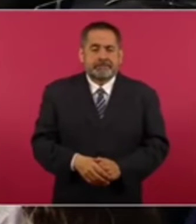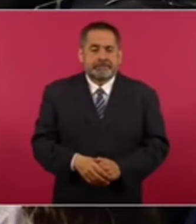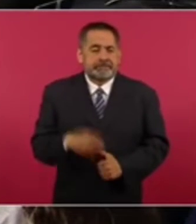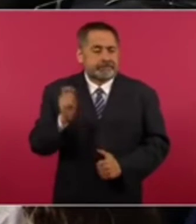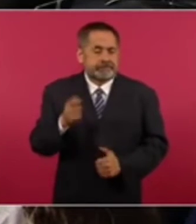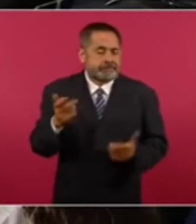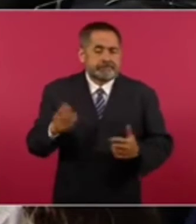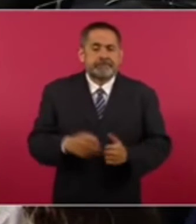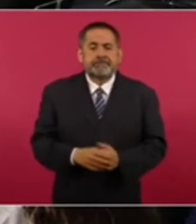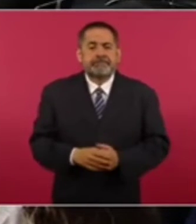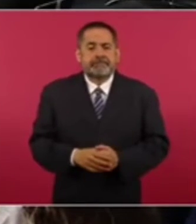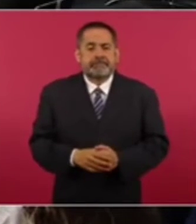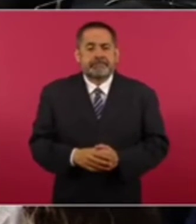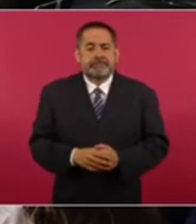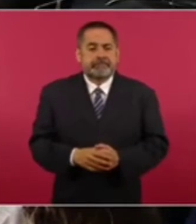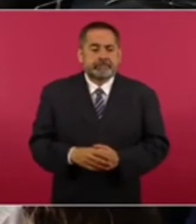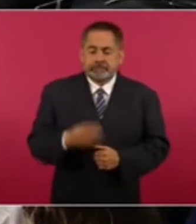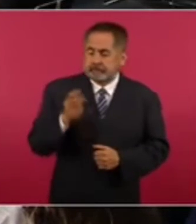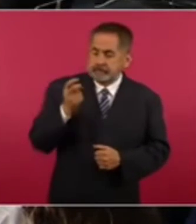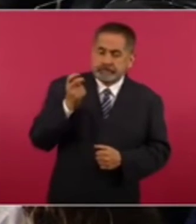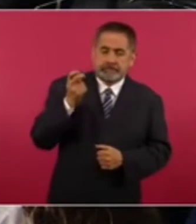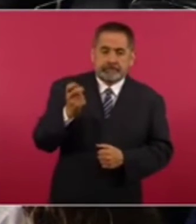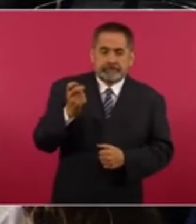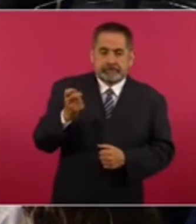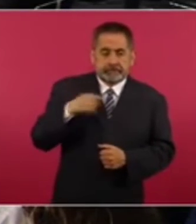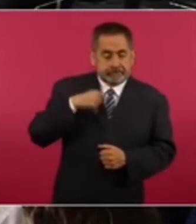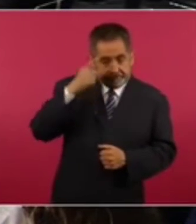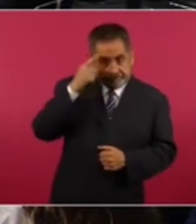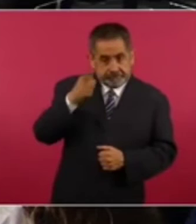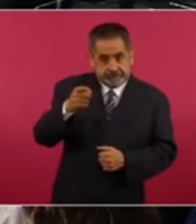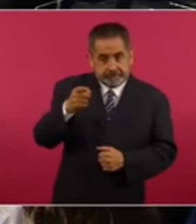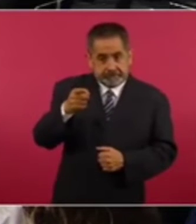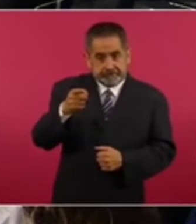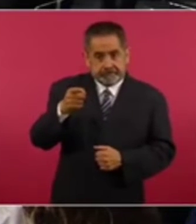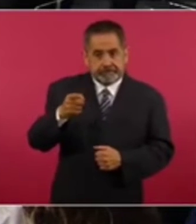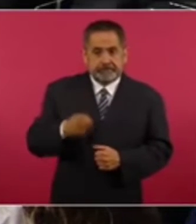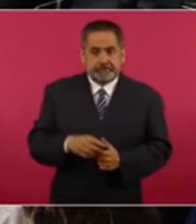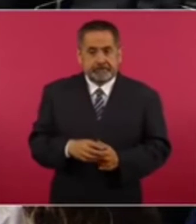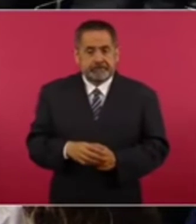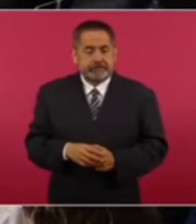Entonces, eso, y luego